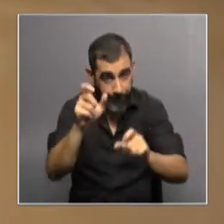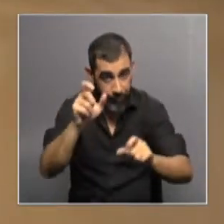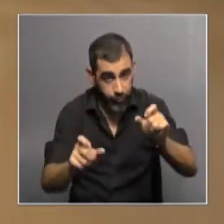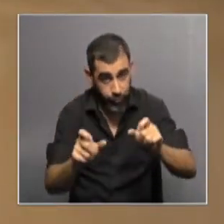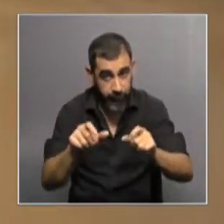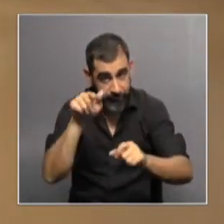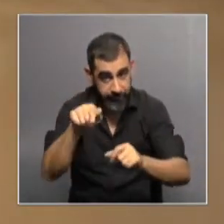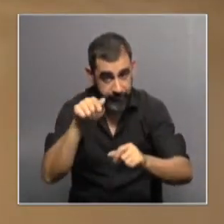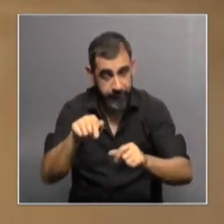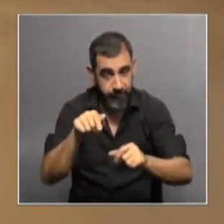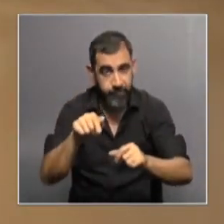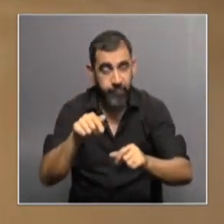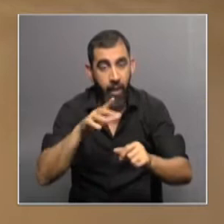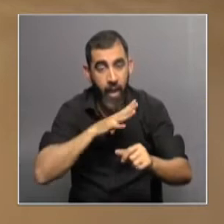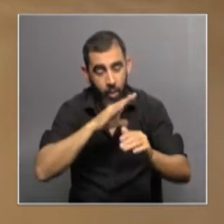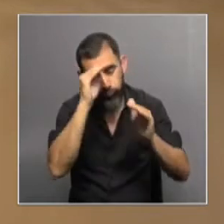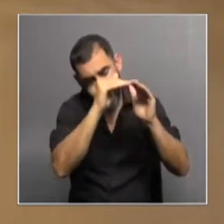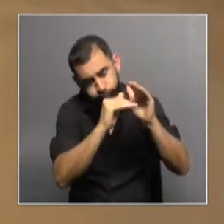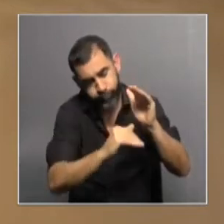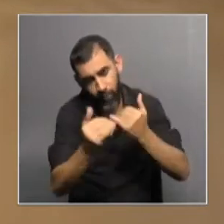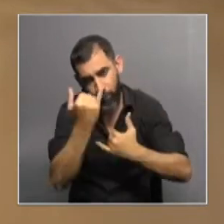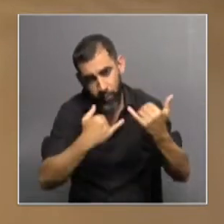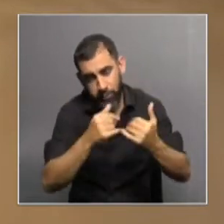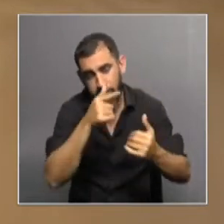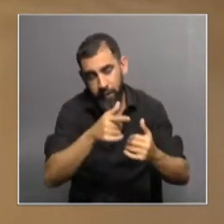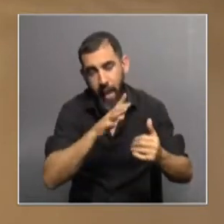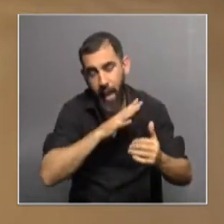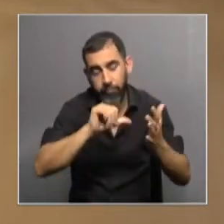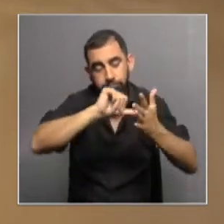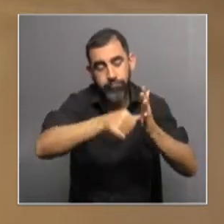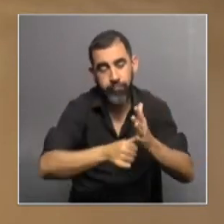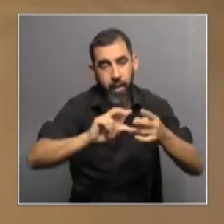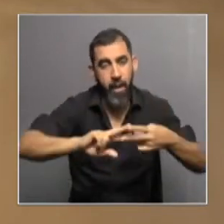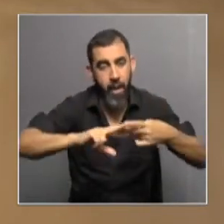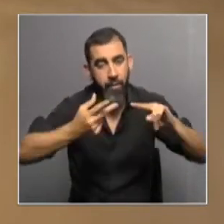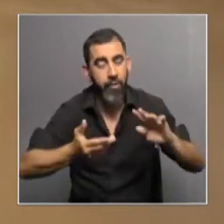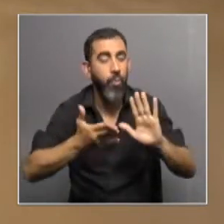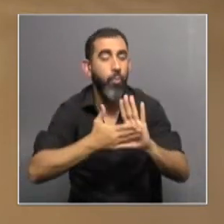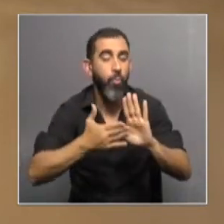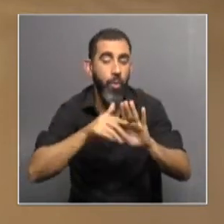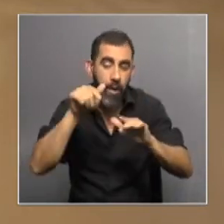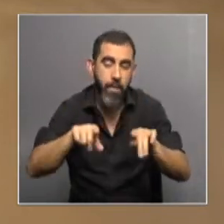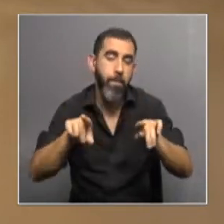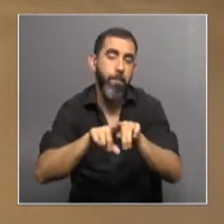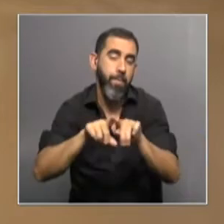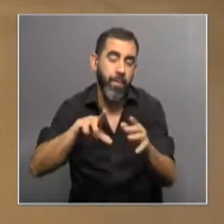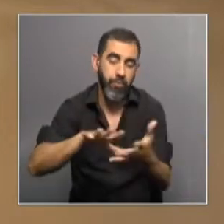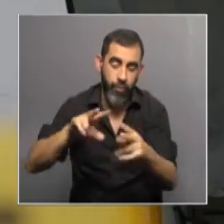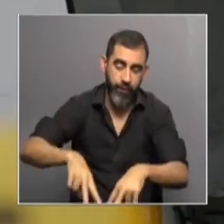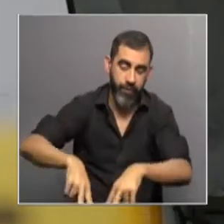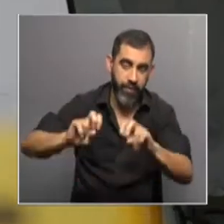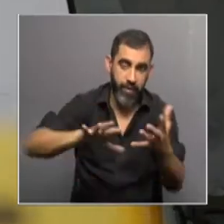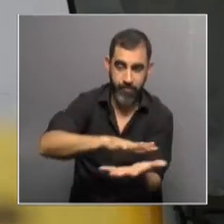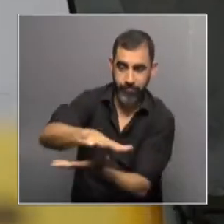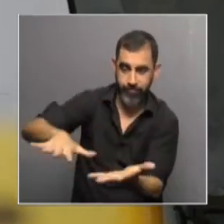forme parte de nuestro banco genético criminal que haya dejado su ADN como evidencia en ese hecho que se está investigando